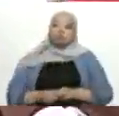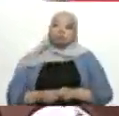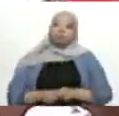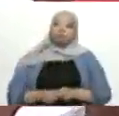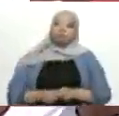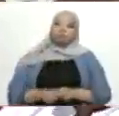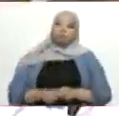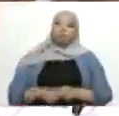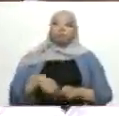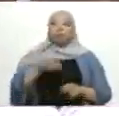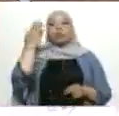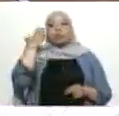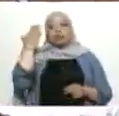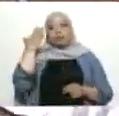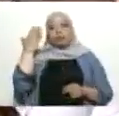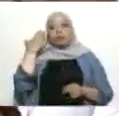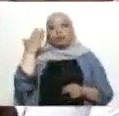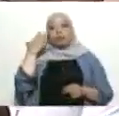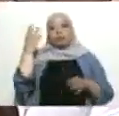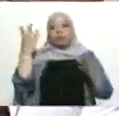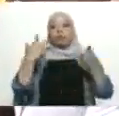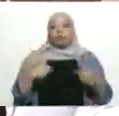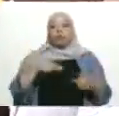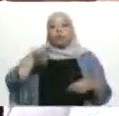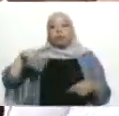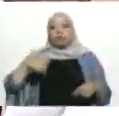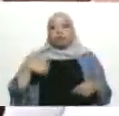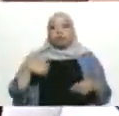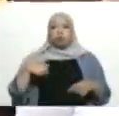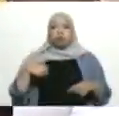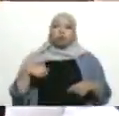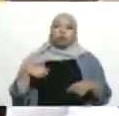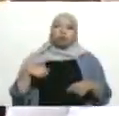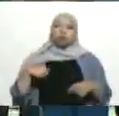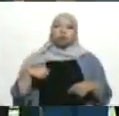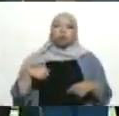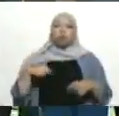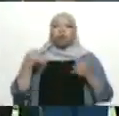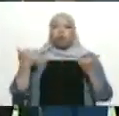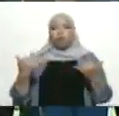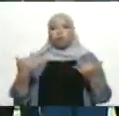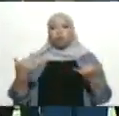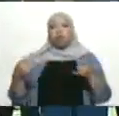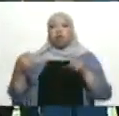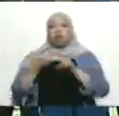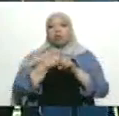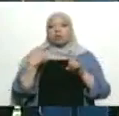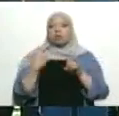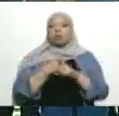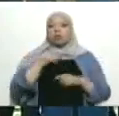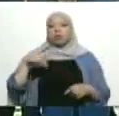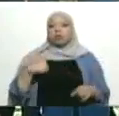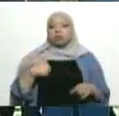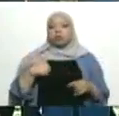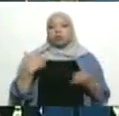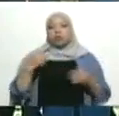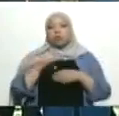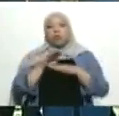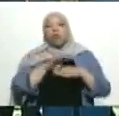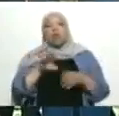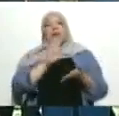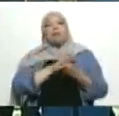Y Freddy sabe cuánto hablamos nosotros en esos momentos de batalla, ¿no? De cómo mantener la